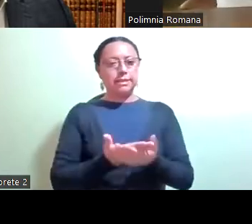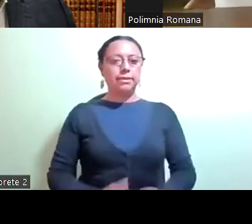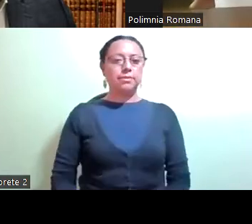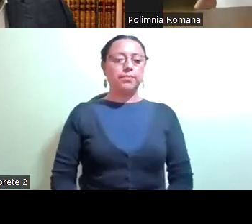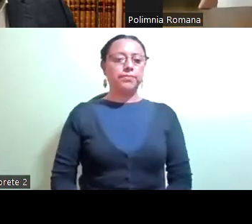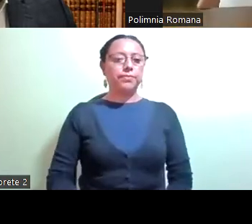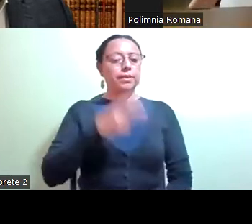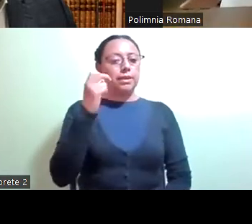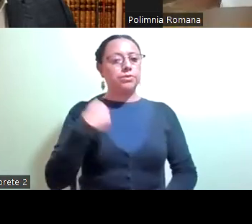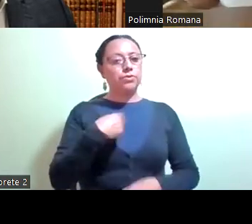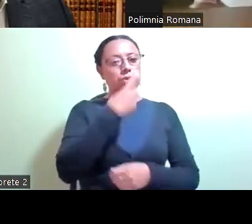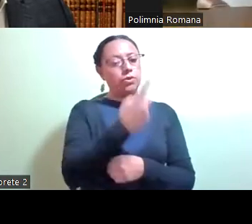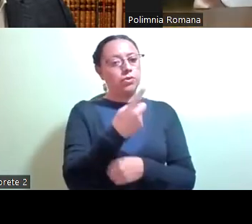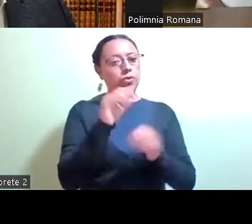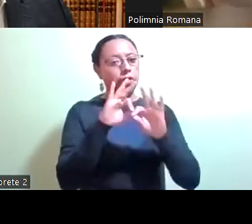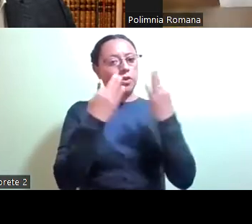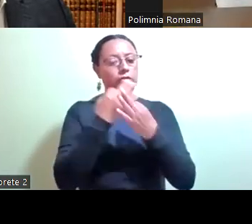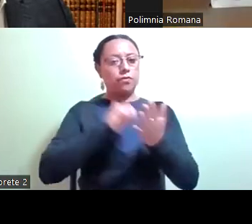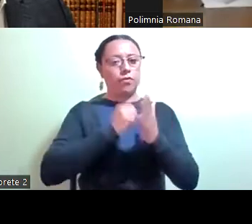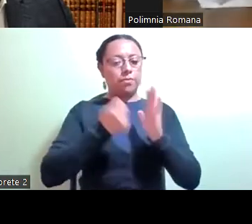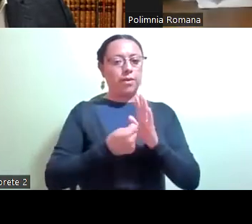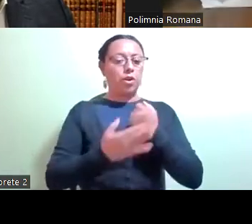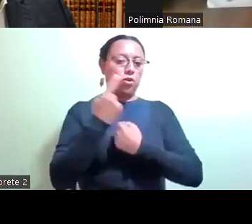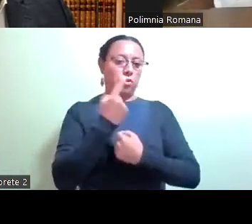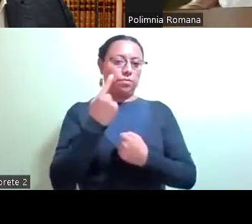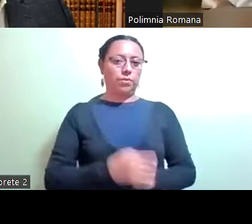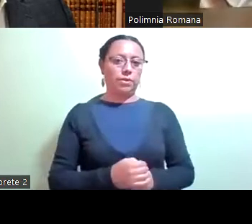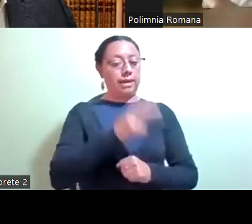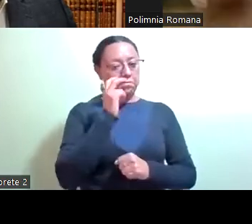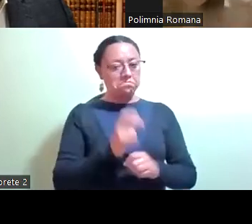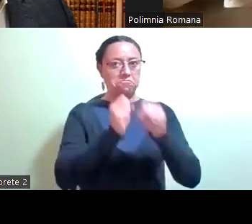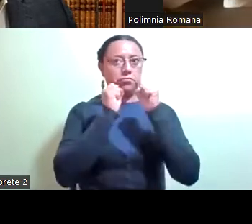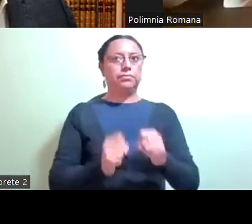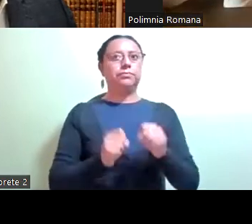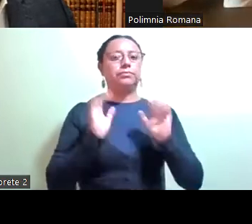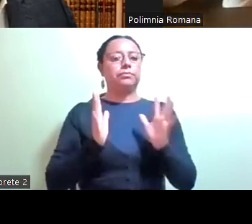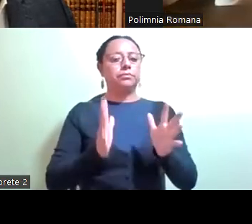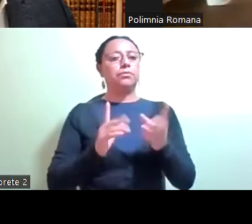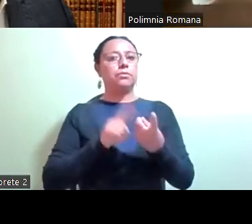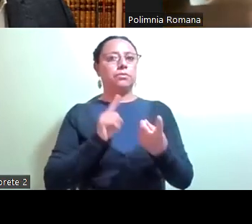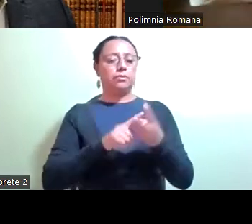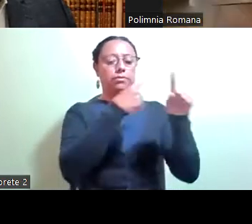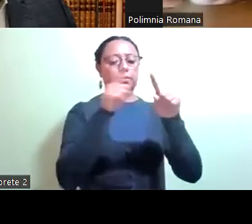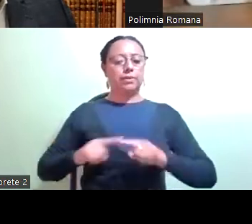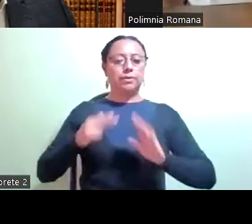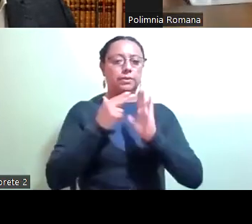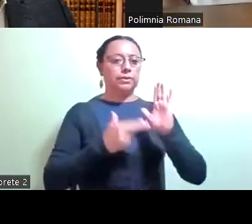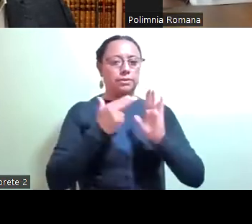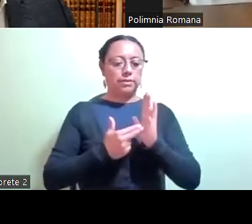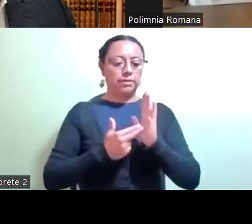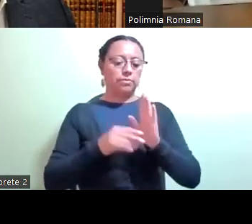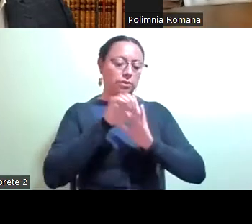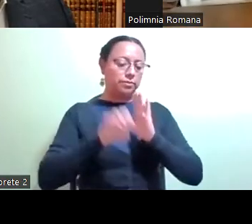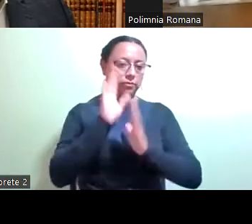manera técnica porque el derecho a la interrupción legal al embarazo ya está garantizado en diversos instrumentos, desde las